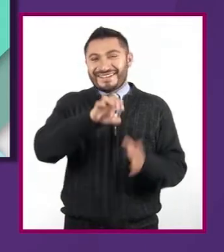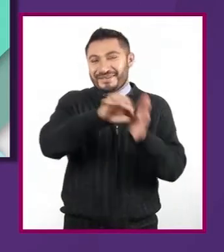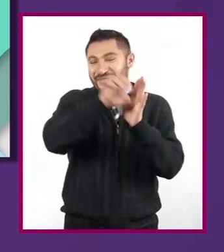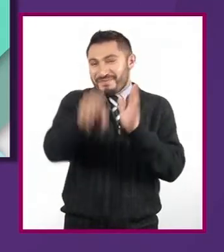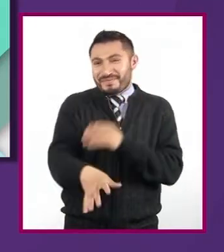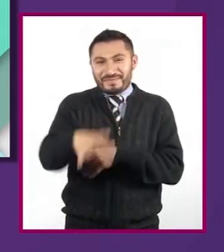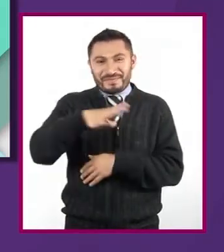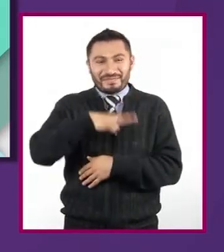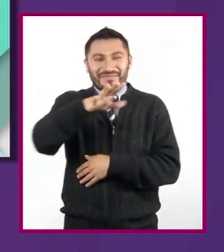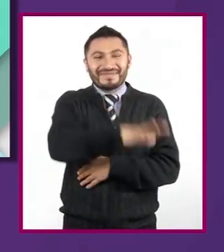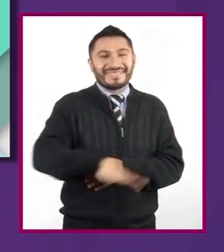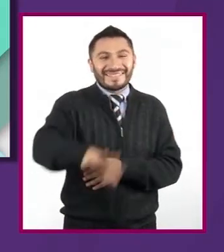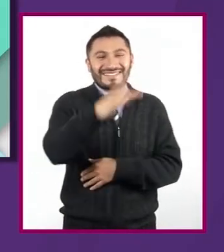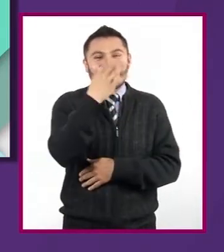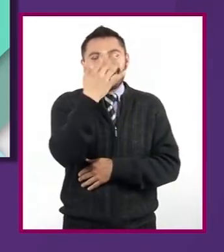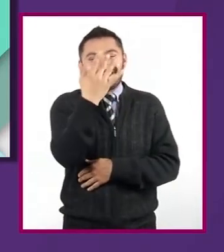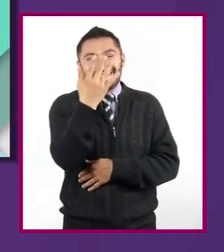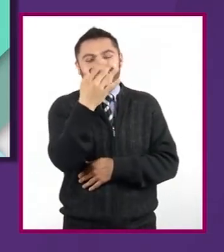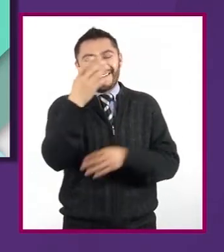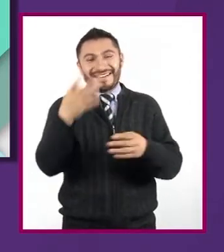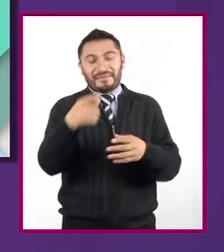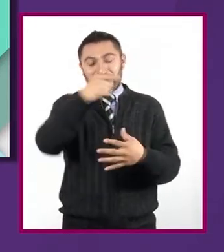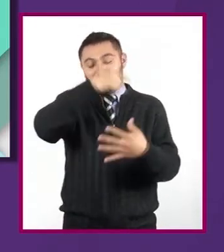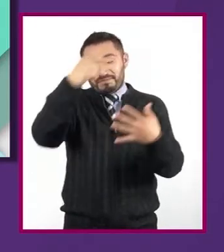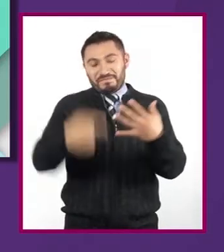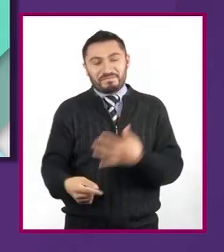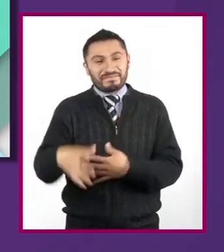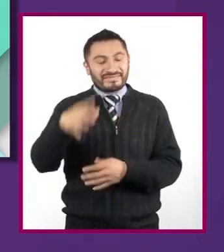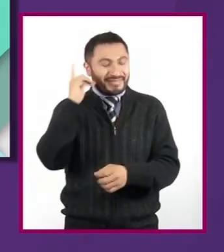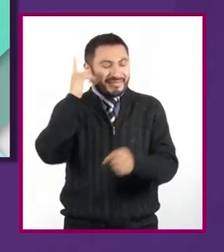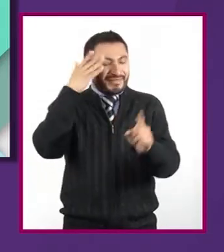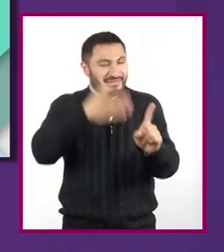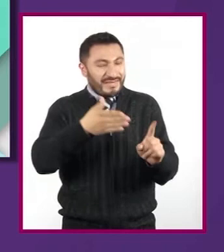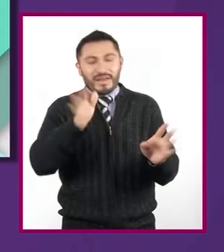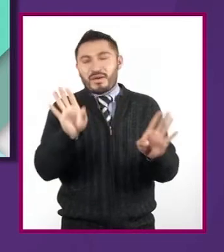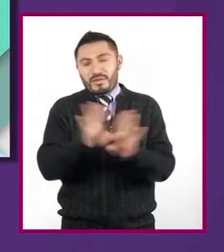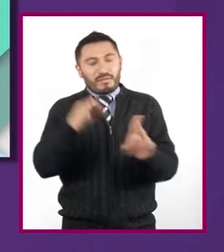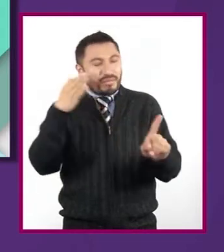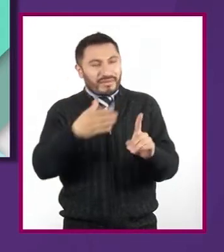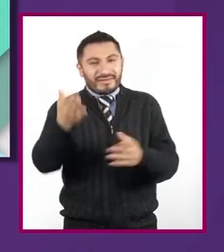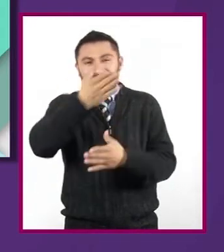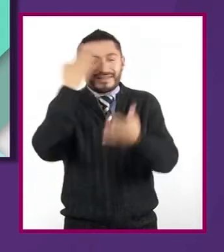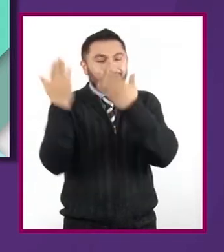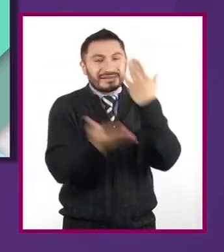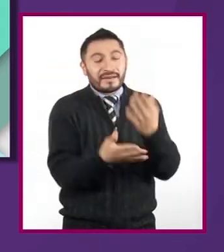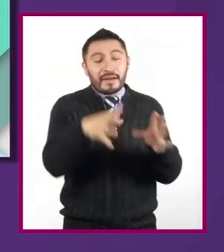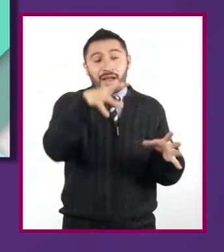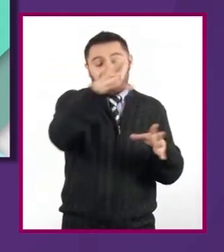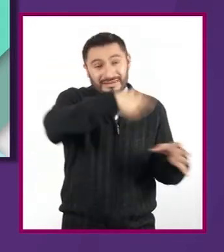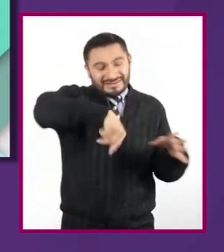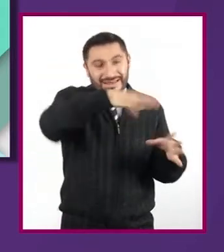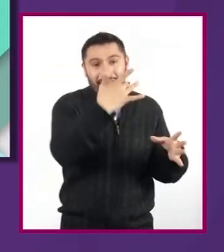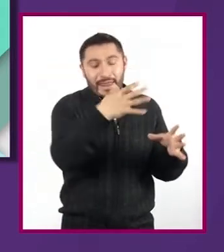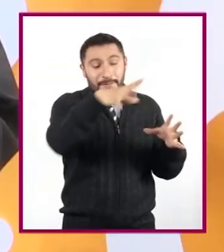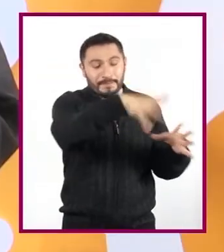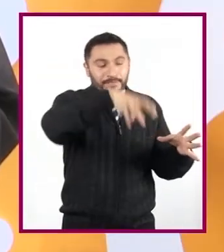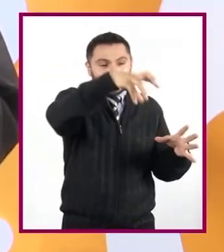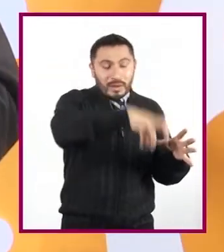50 elementos y queremos estudiar una muestra de 10 elementos que se eligen al